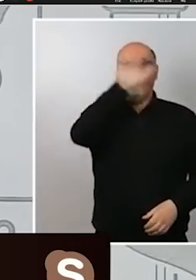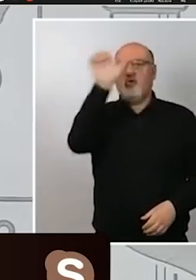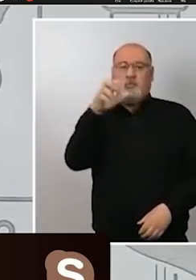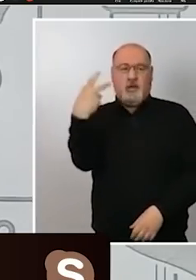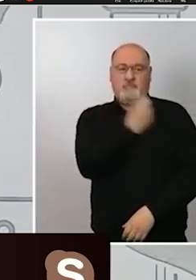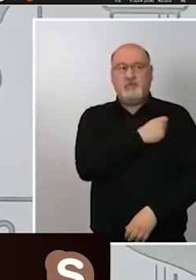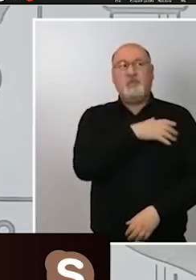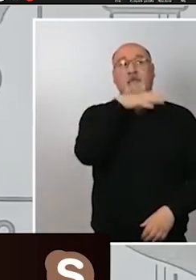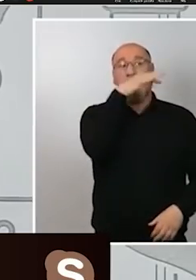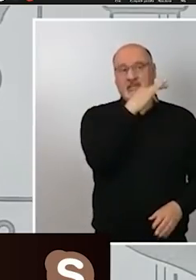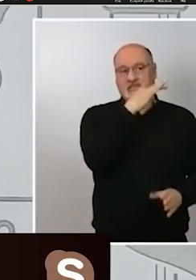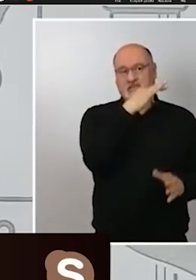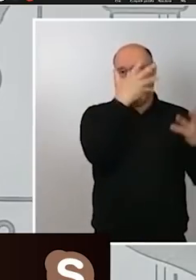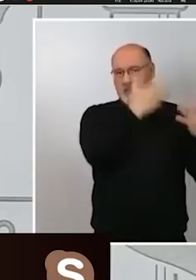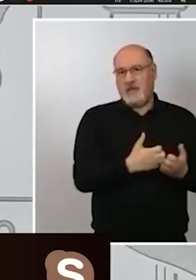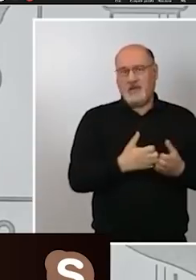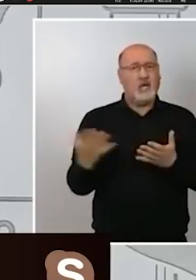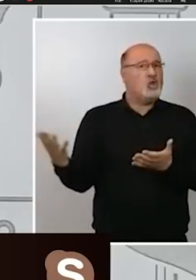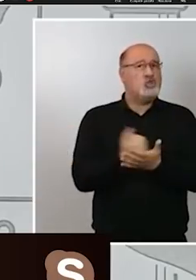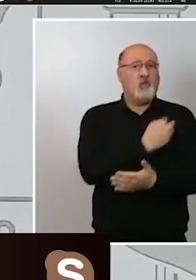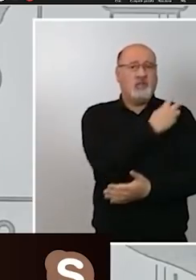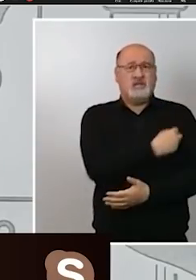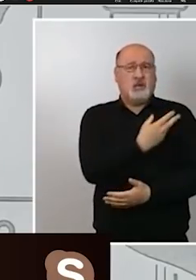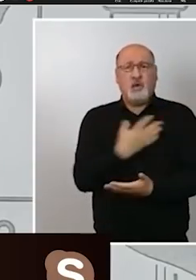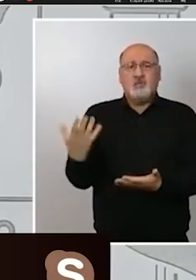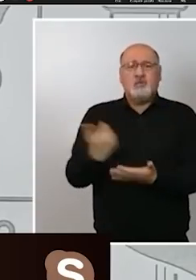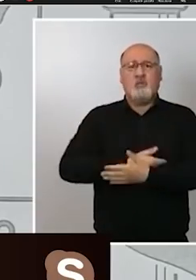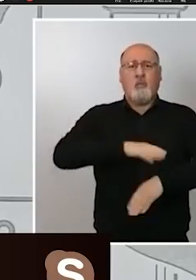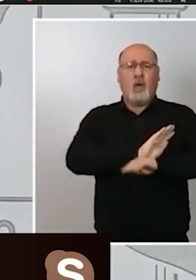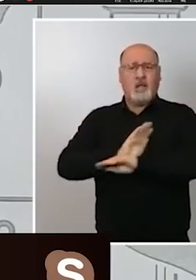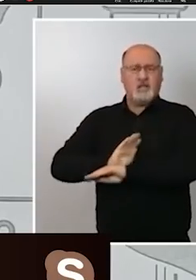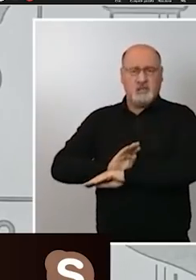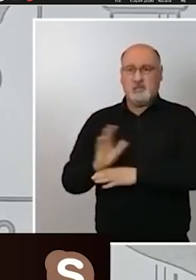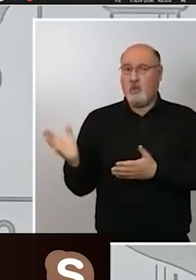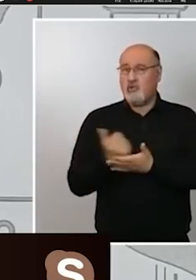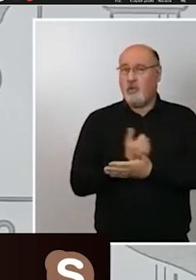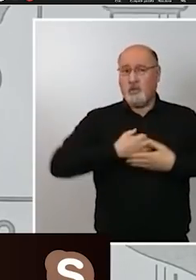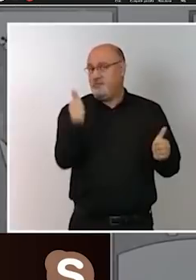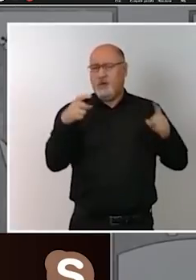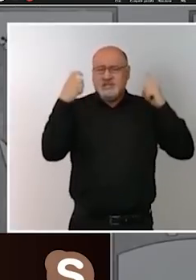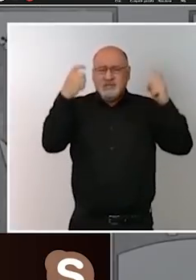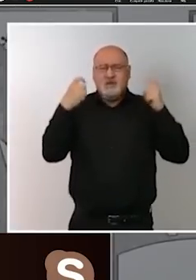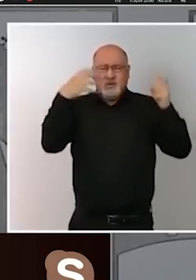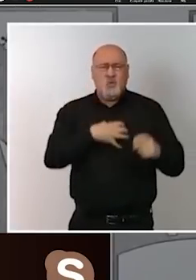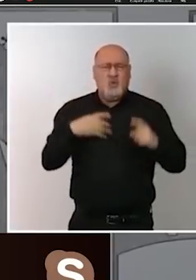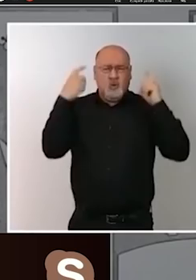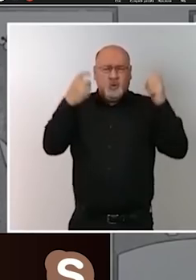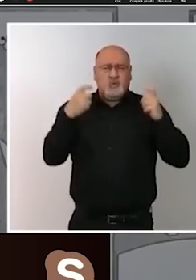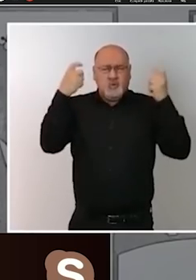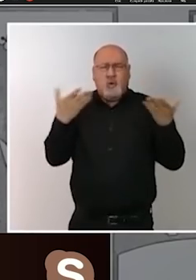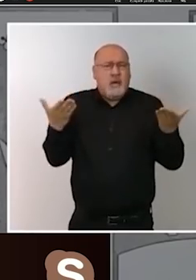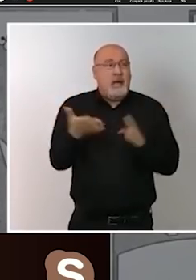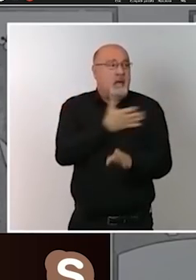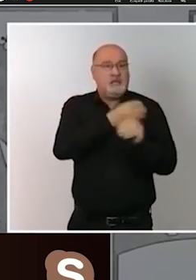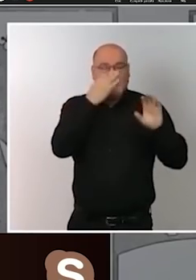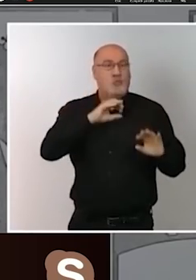de Vallecas, porque ahora cualquier persona que en Vallecas lleve una bandera de España en la muñeca o cualquier persona que en las próximas elecciones del 4